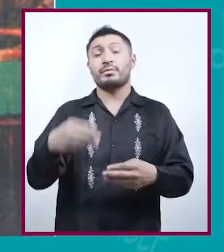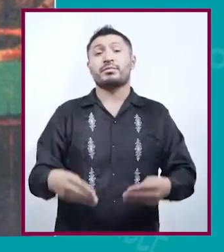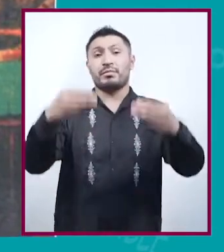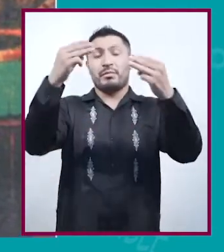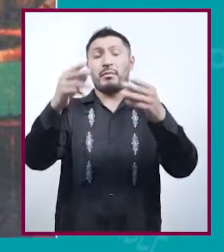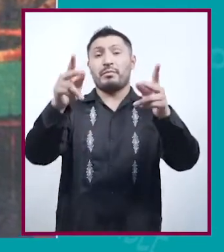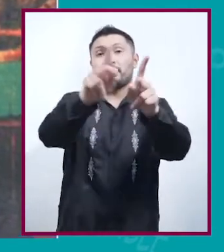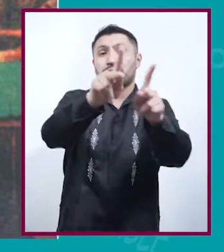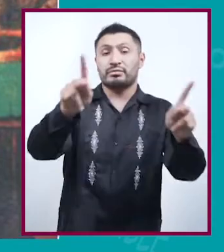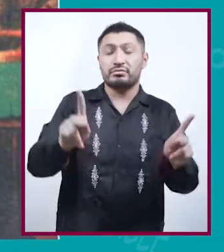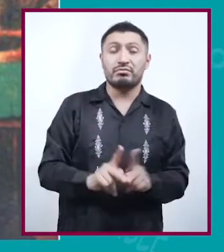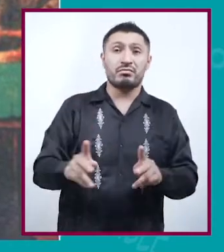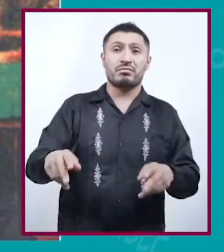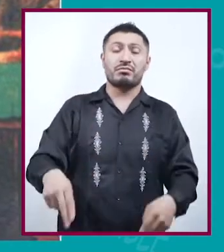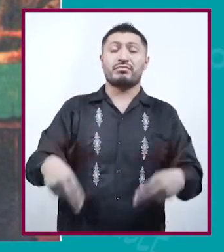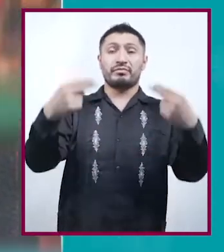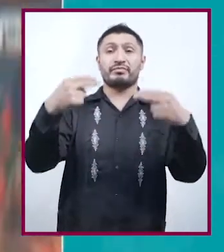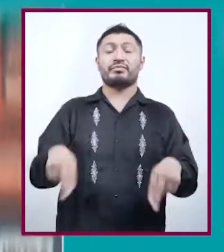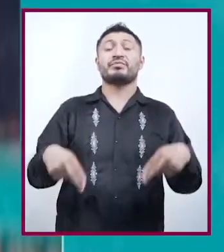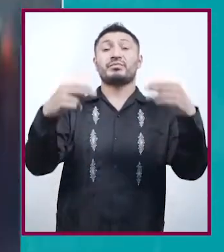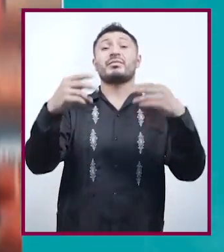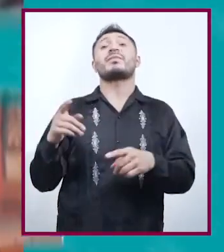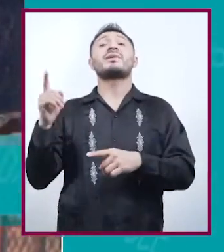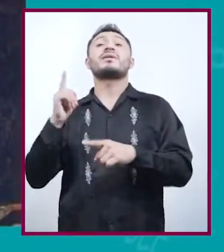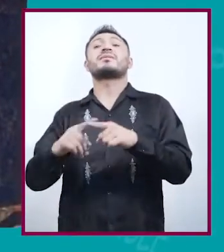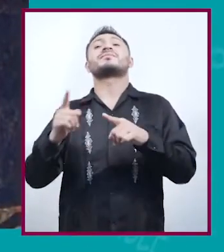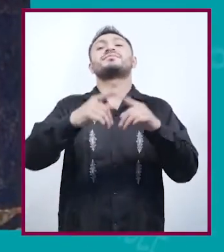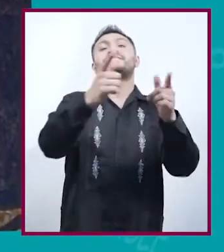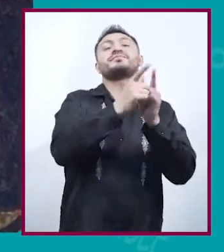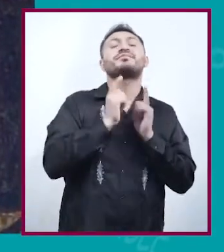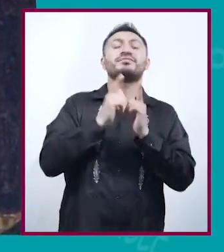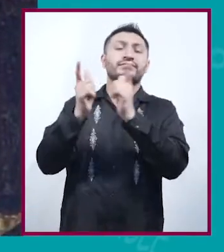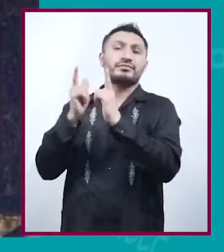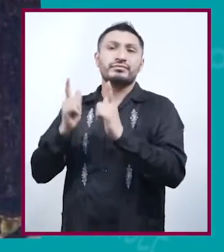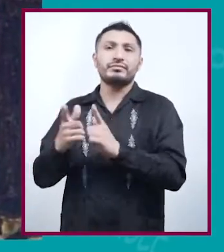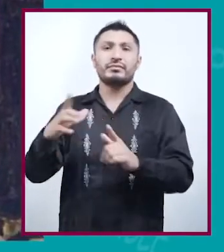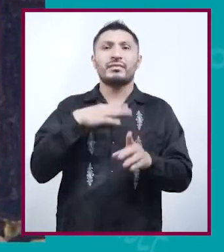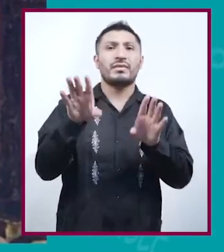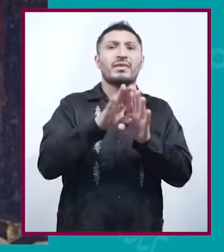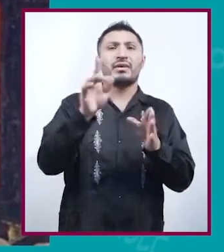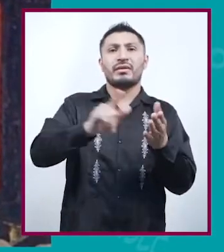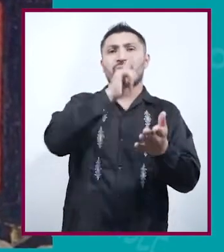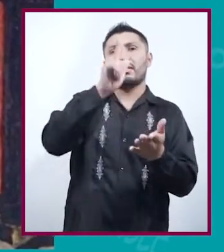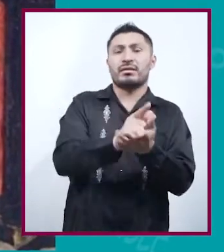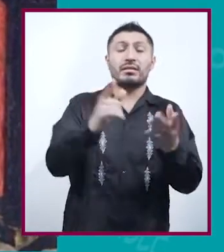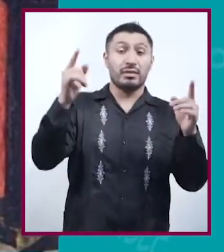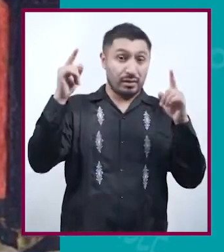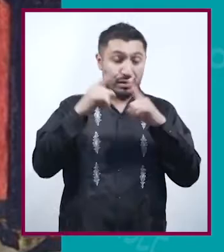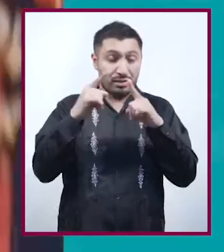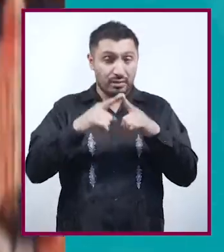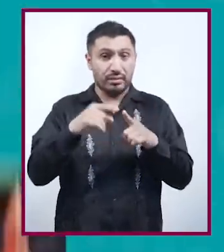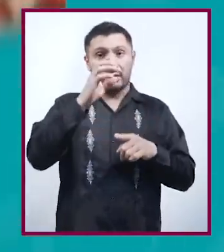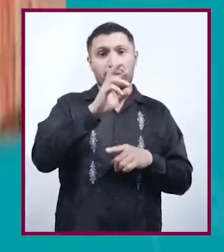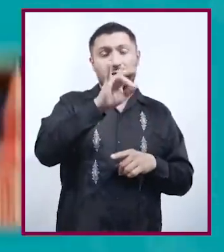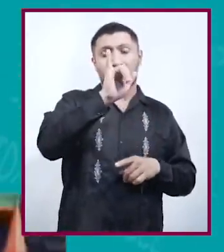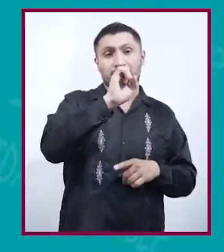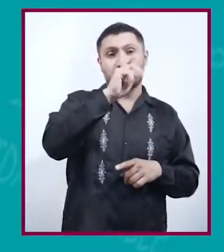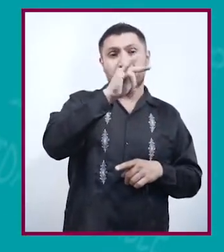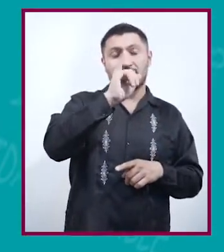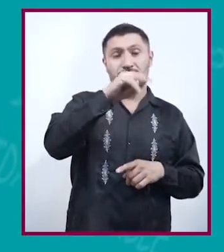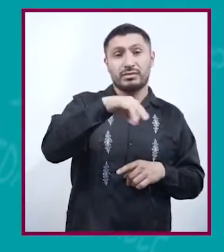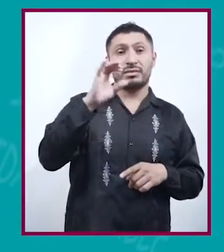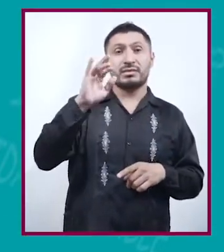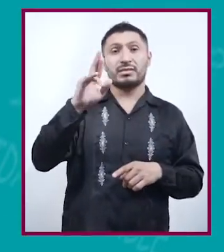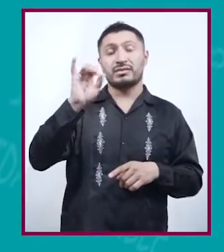pretendían usar los mercados y plazas comerciales. Las distintas cofradías estaban sometidas a las leyes de la Iglesia. Crispín